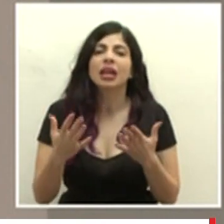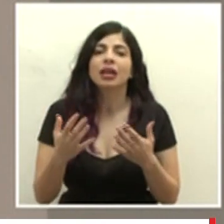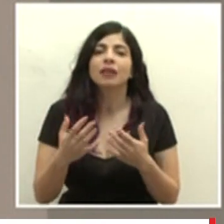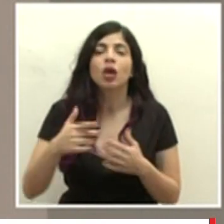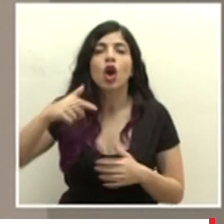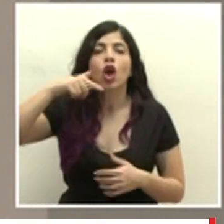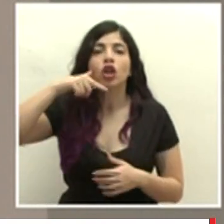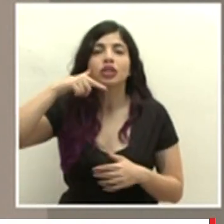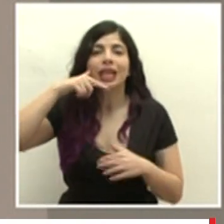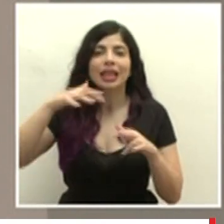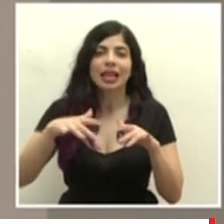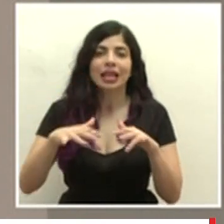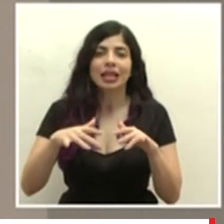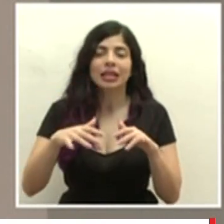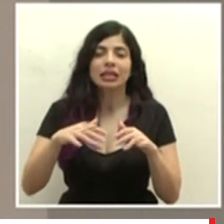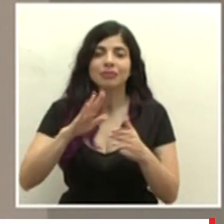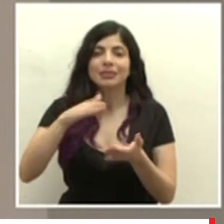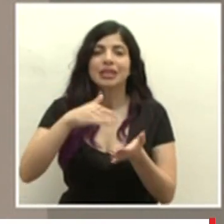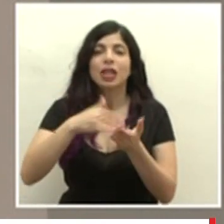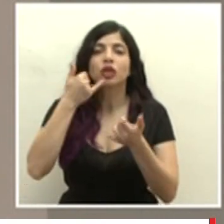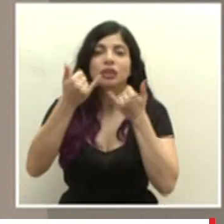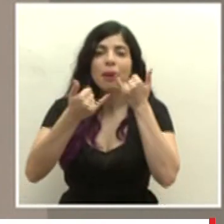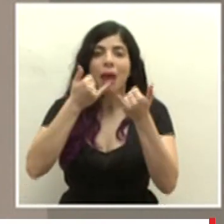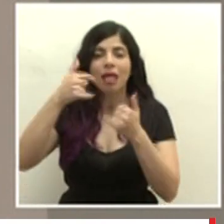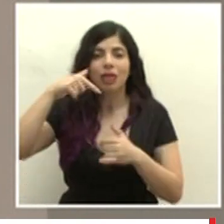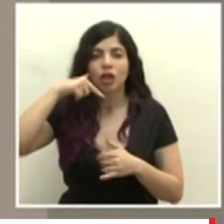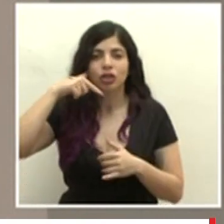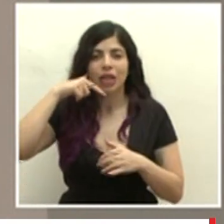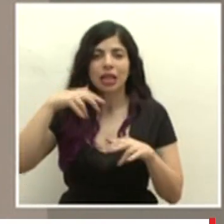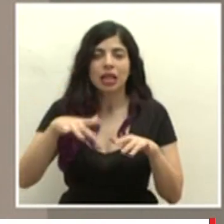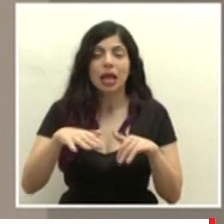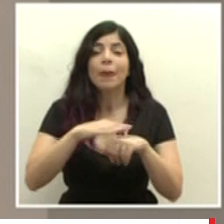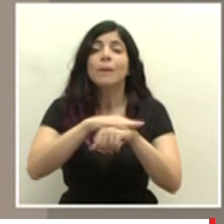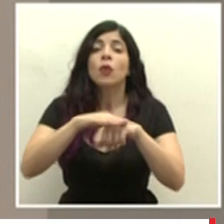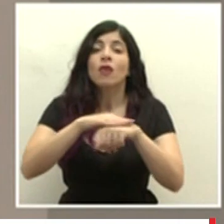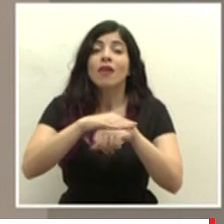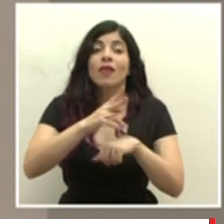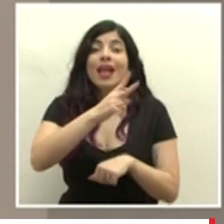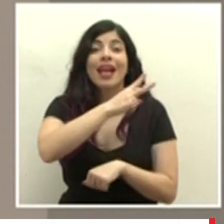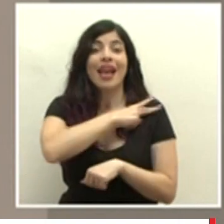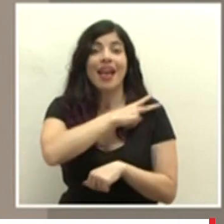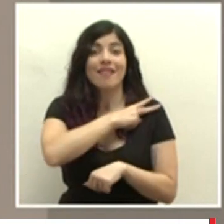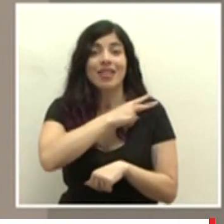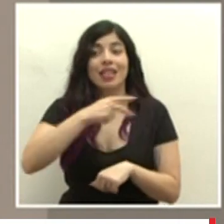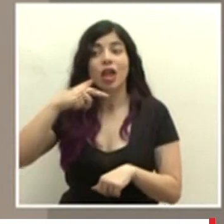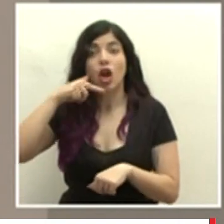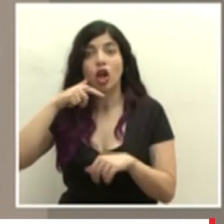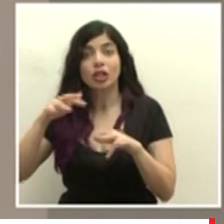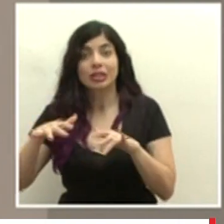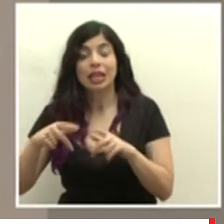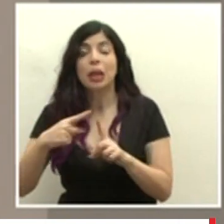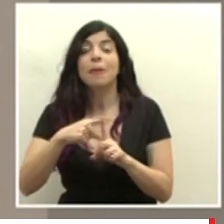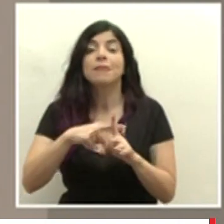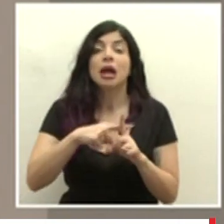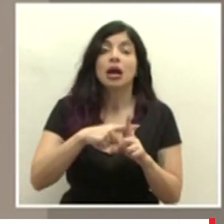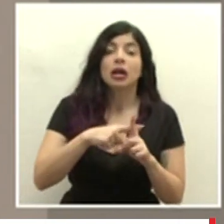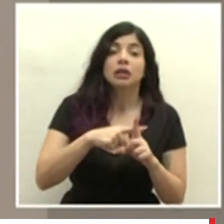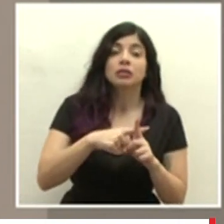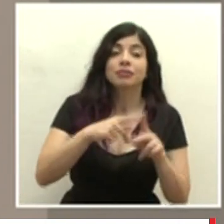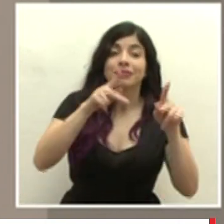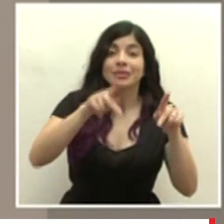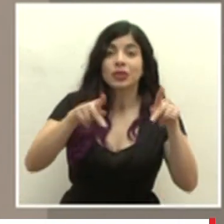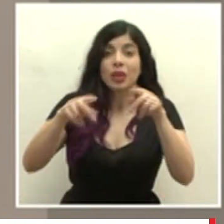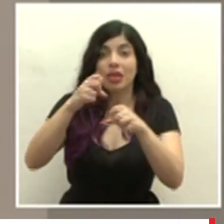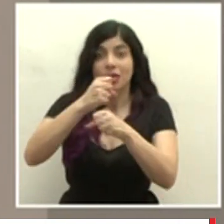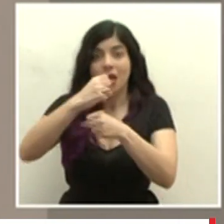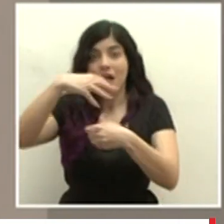call centers, los centros de llamada, a que por favor el empleador y también los que trabajan